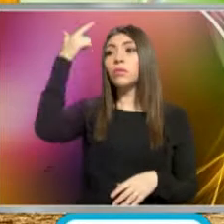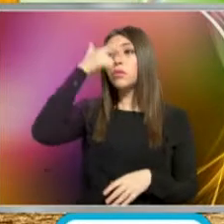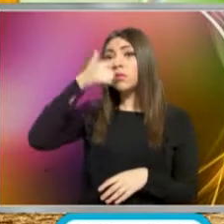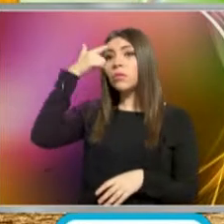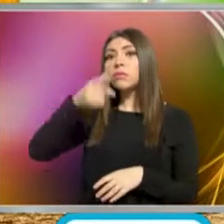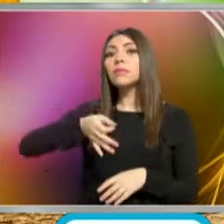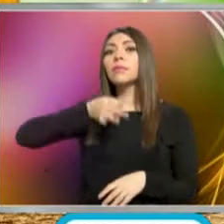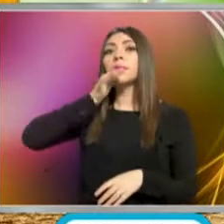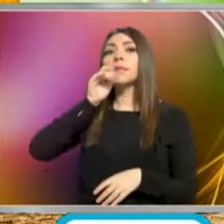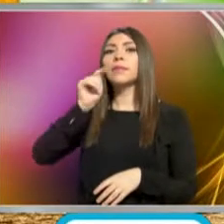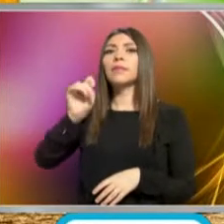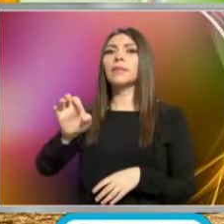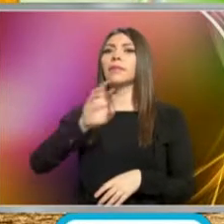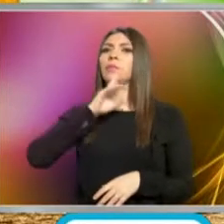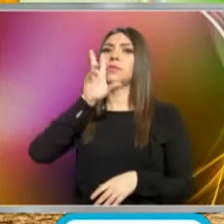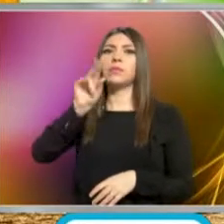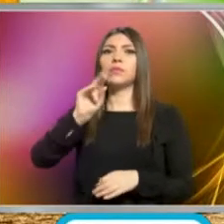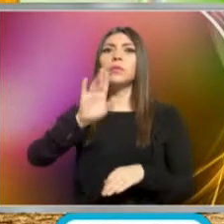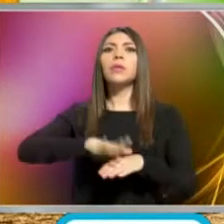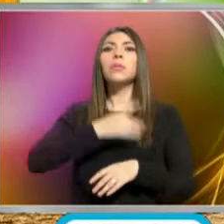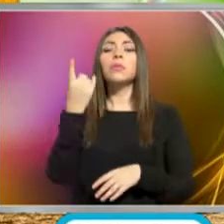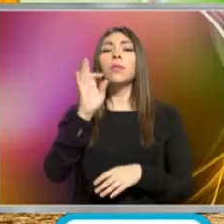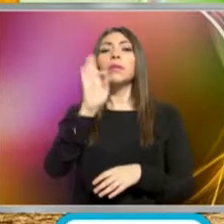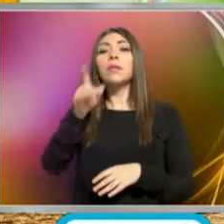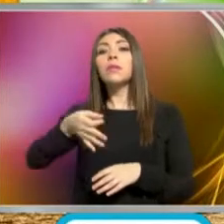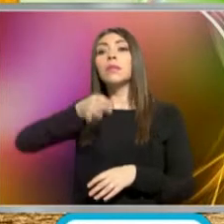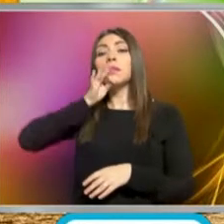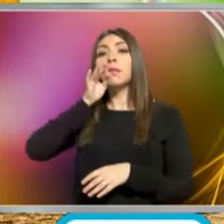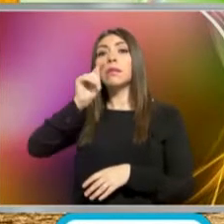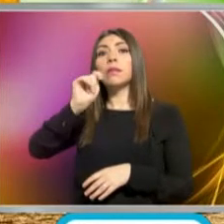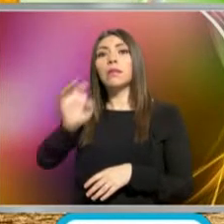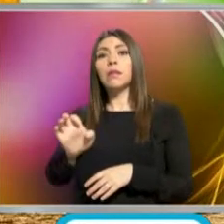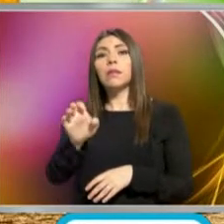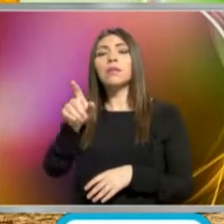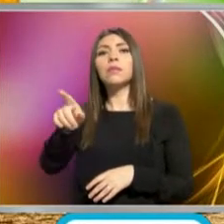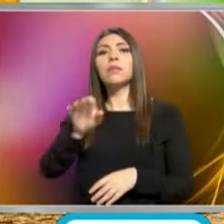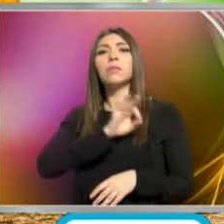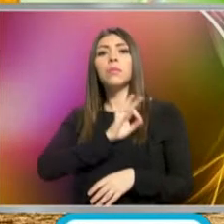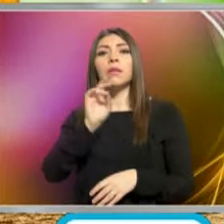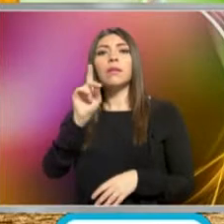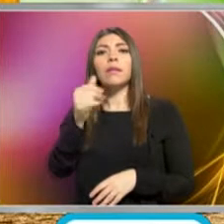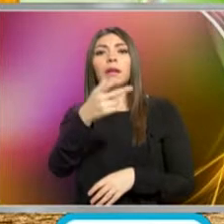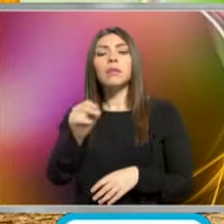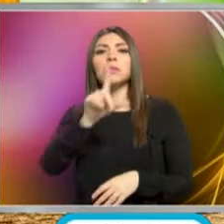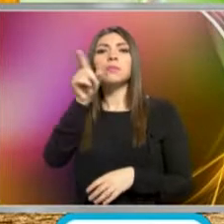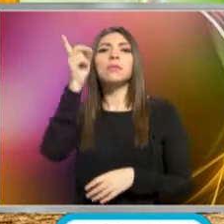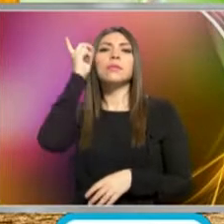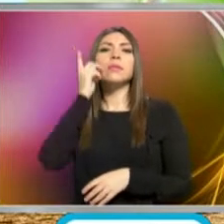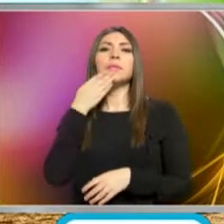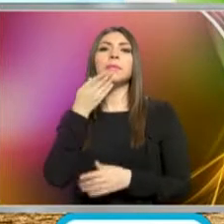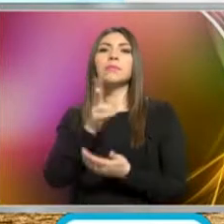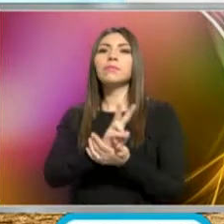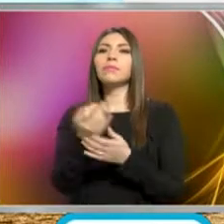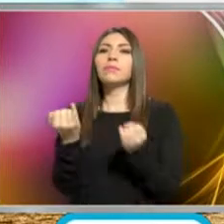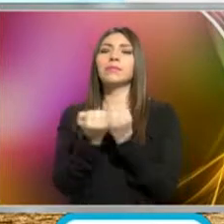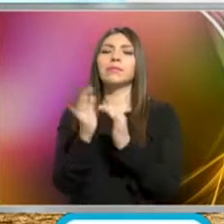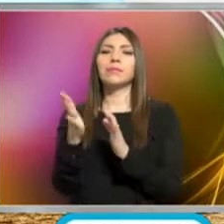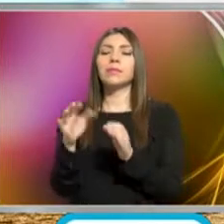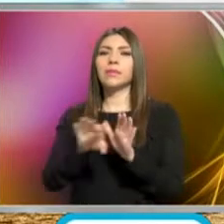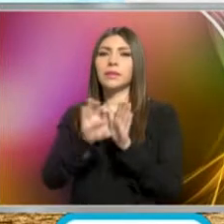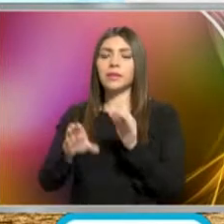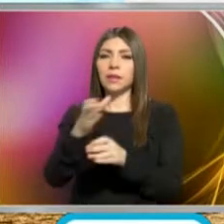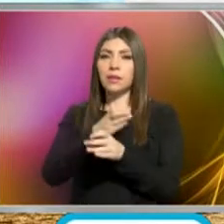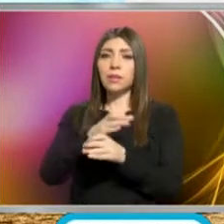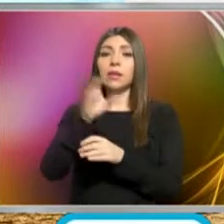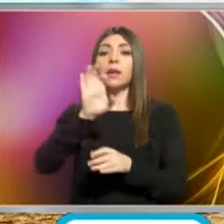eres susceptible, a lo mejor lo tomas en la noche y no duermes bien. Así es, Hay que casi tomarlo como el en el café. día, exactamente, en el Es día. para de preferencia. despertar, tomarlo en las mañanas y